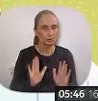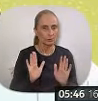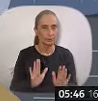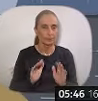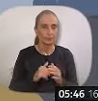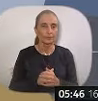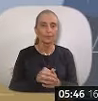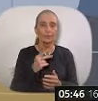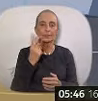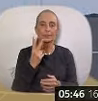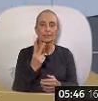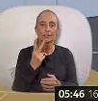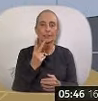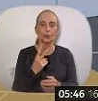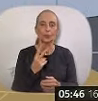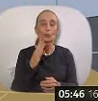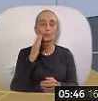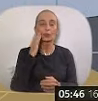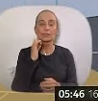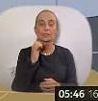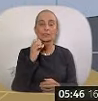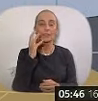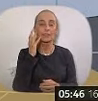siguiente concursante es señor Gato.